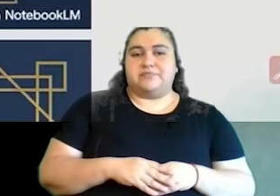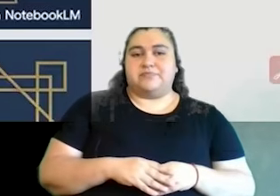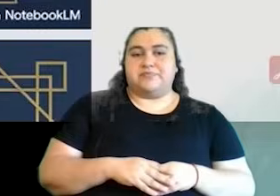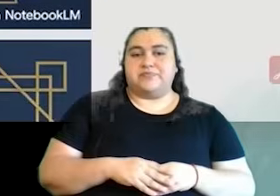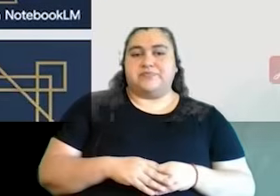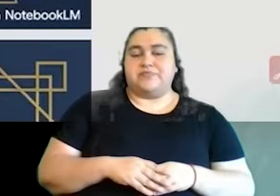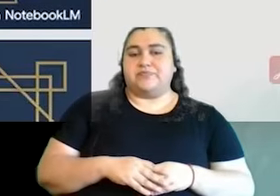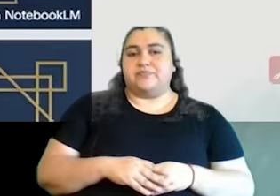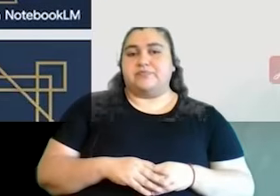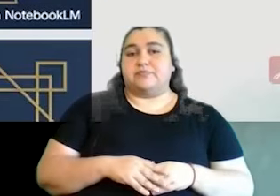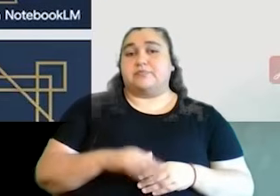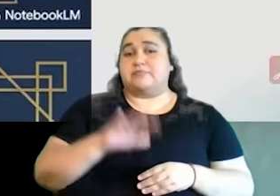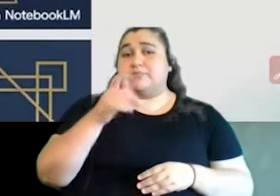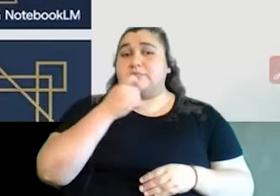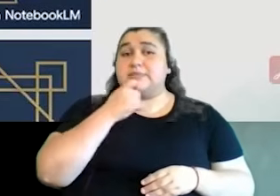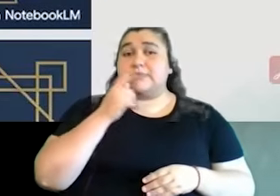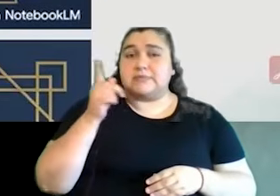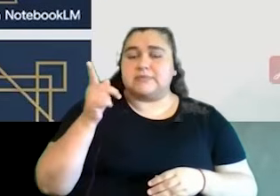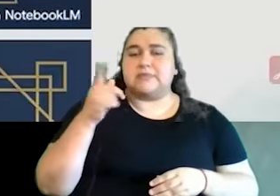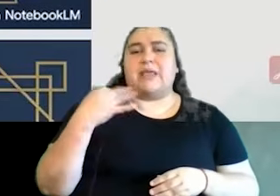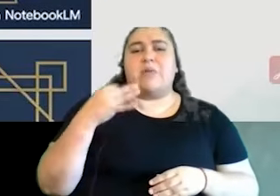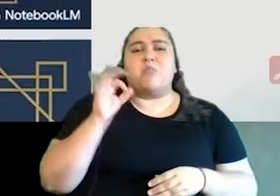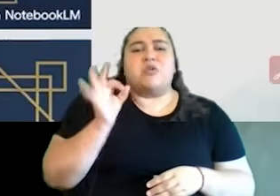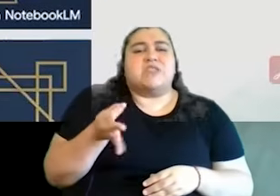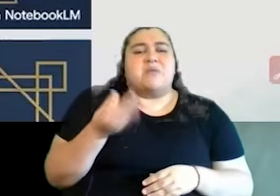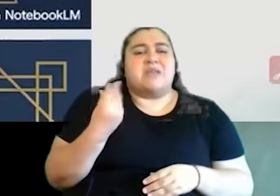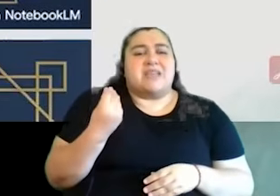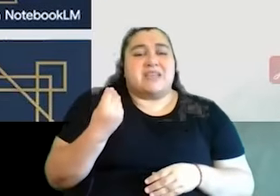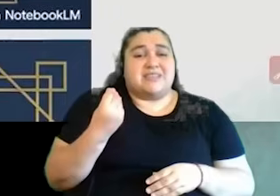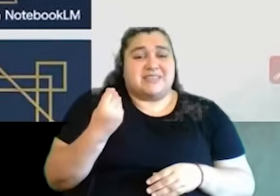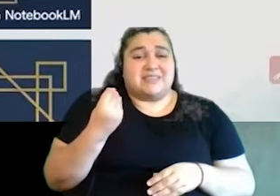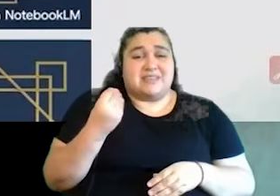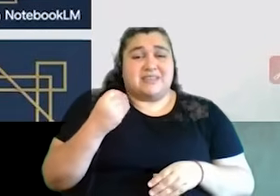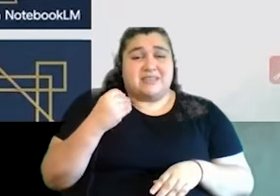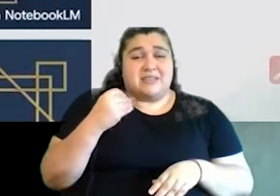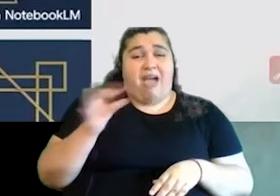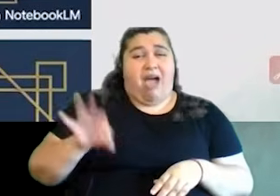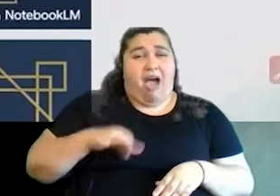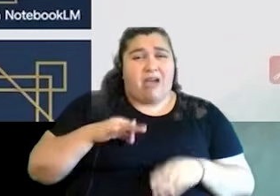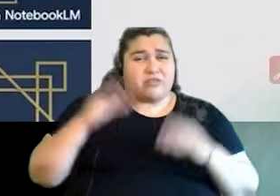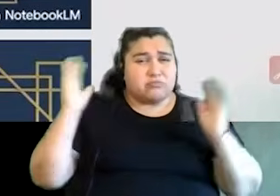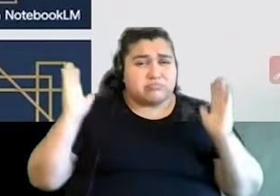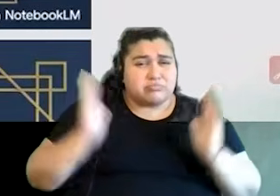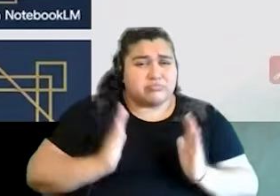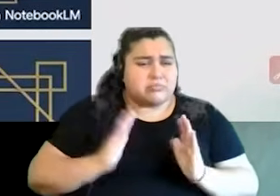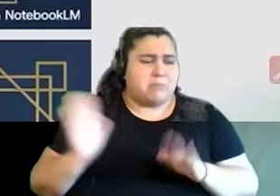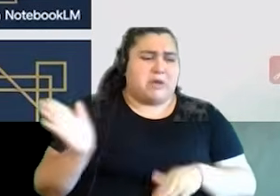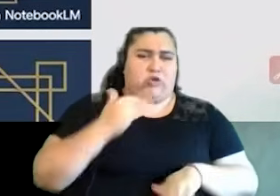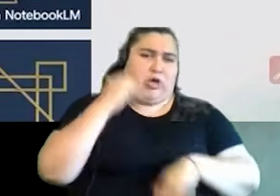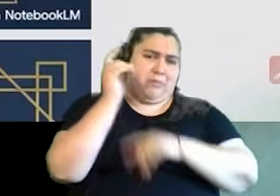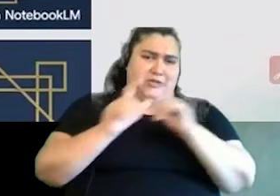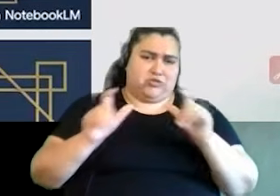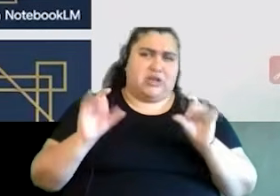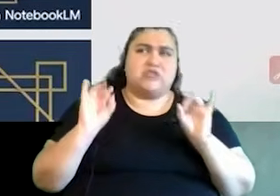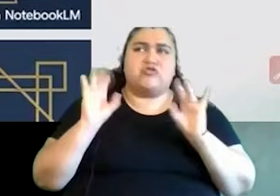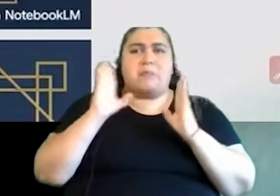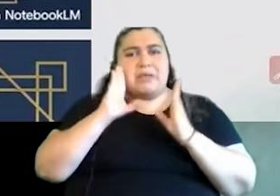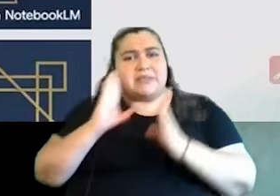nosotros tenemos que tener presente que esta reducción aplica para todo tipo de contribuyentes, no aplica solamente